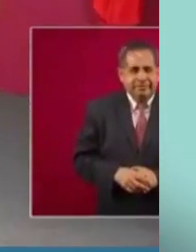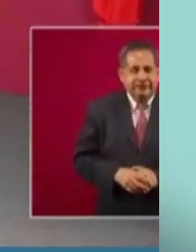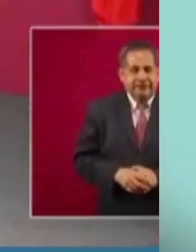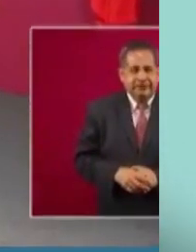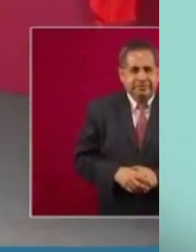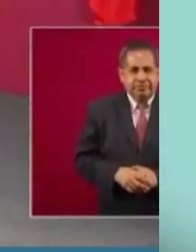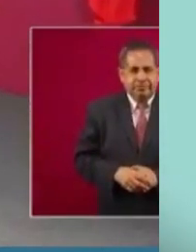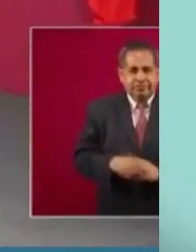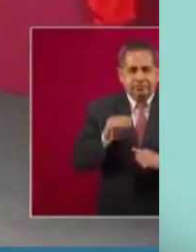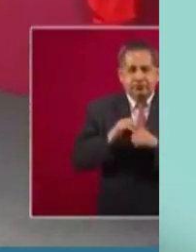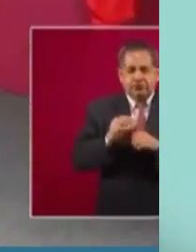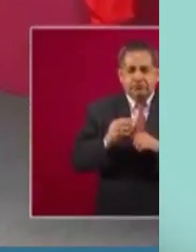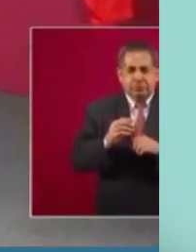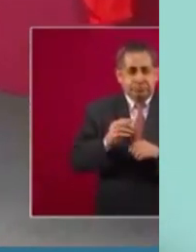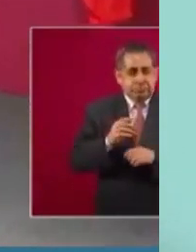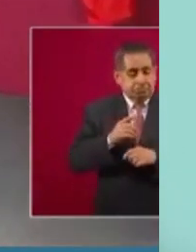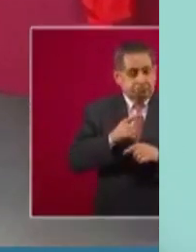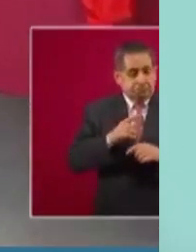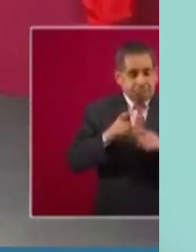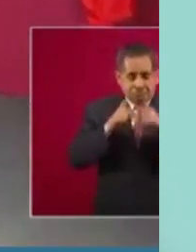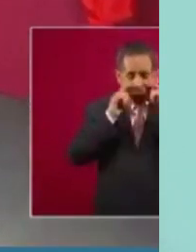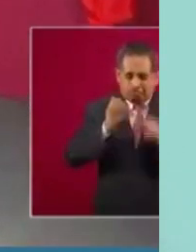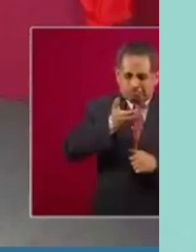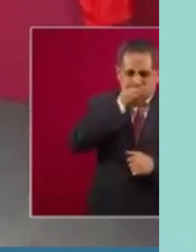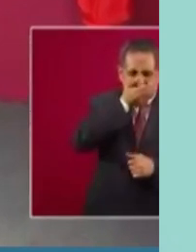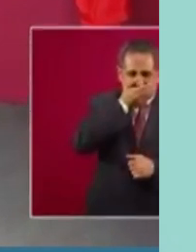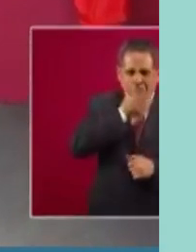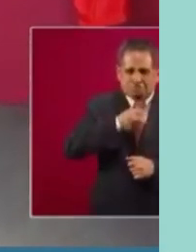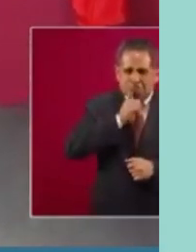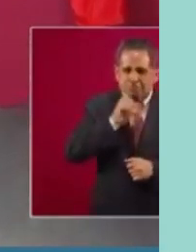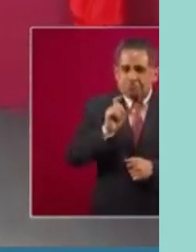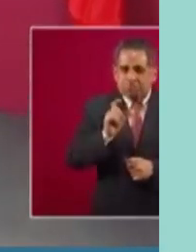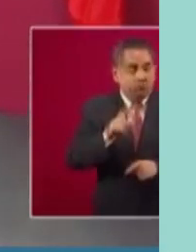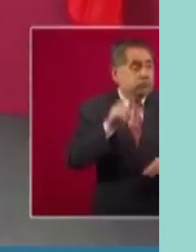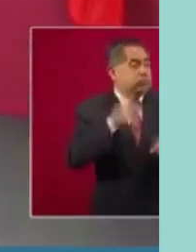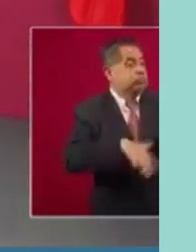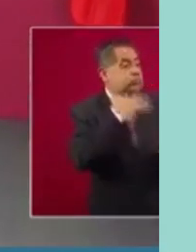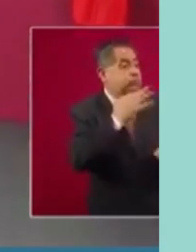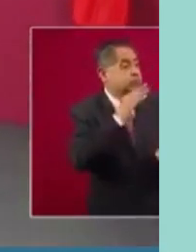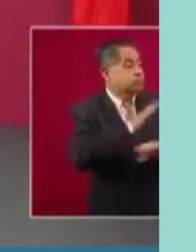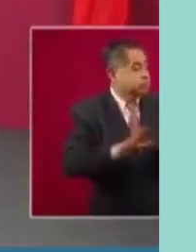Me voy a poner un tapaboca, ¿saben cuándo? Cuando no haya corrupción ya.